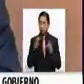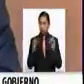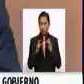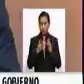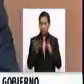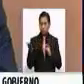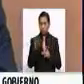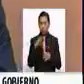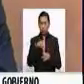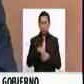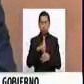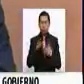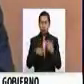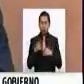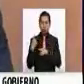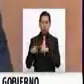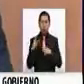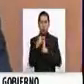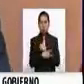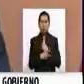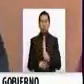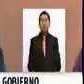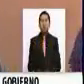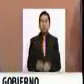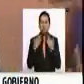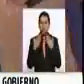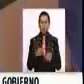correspondientes en todos los países